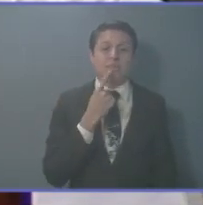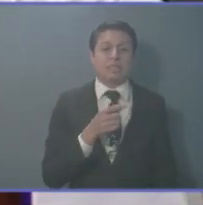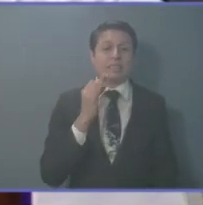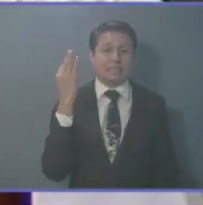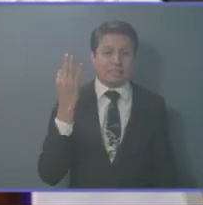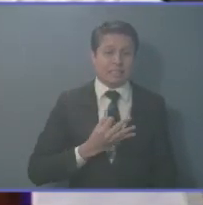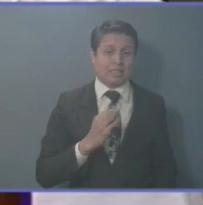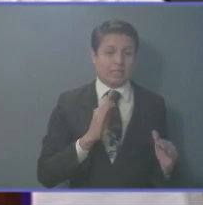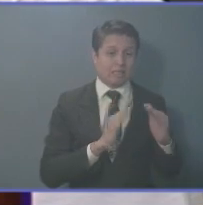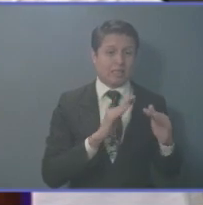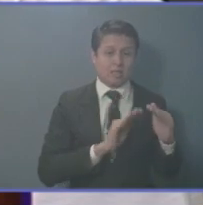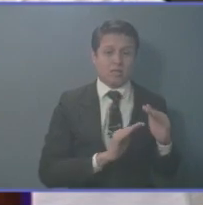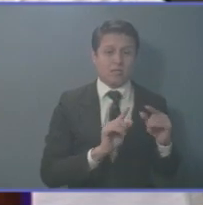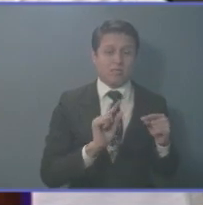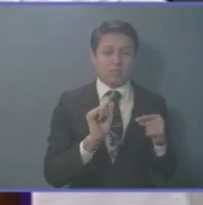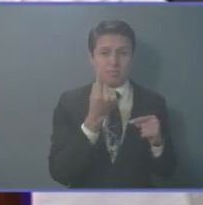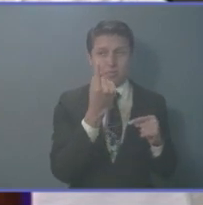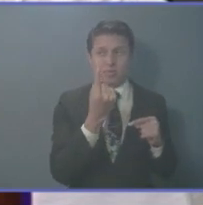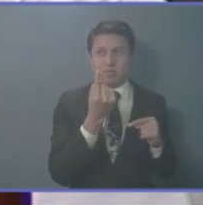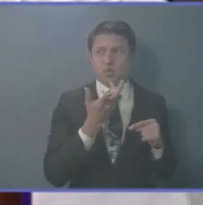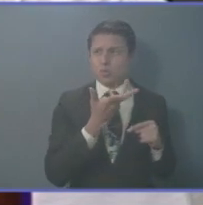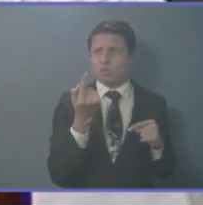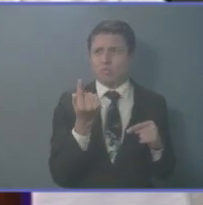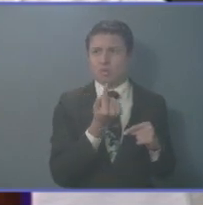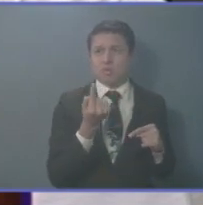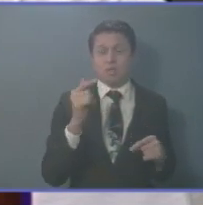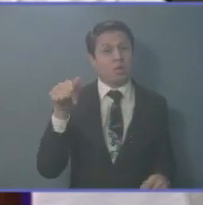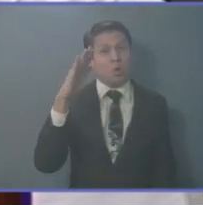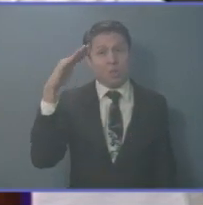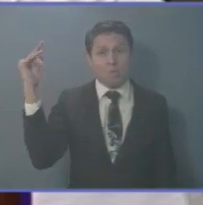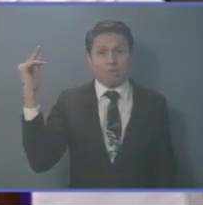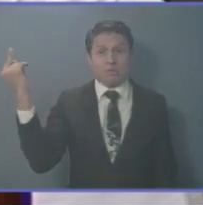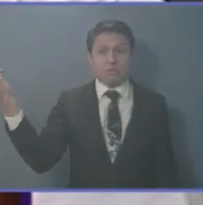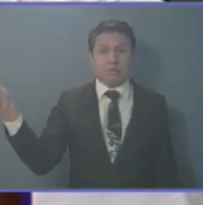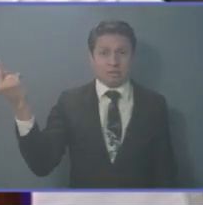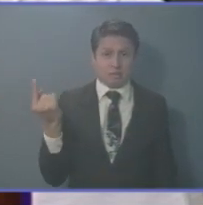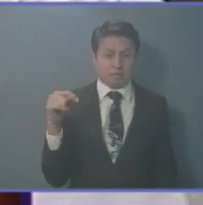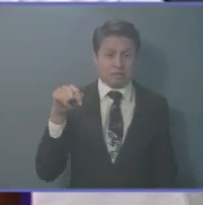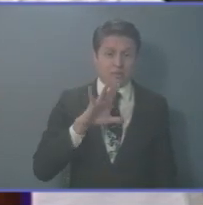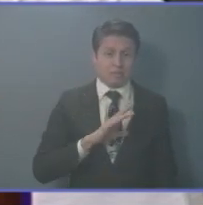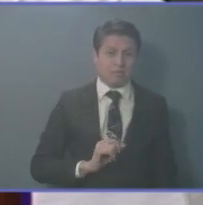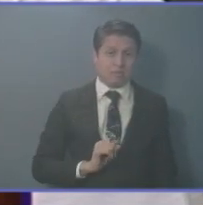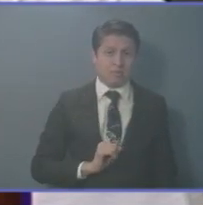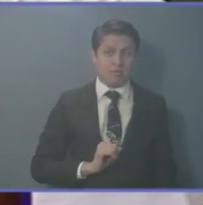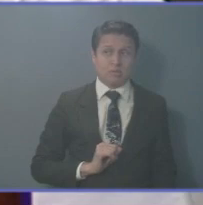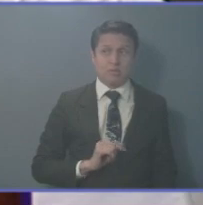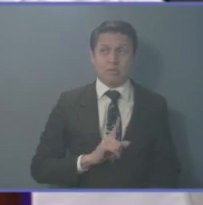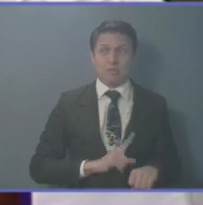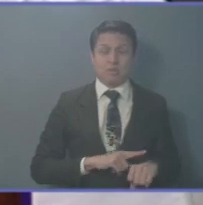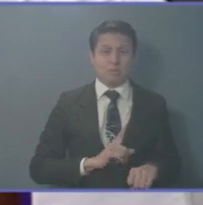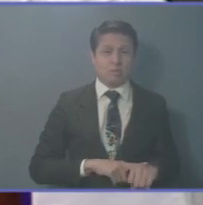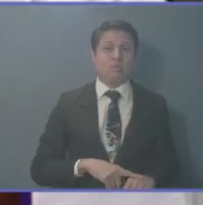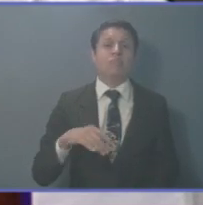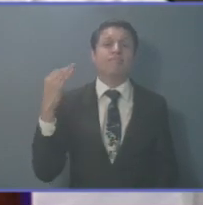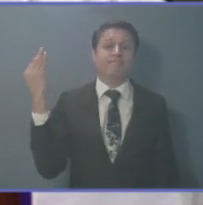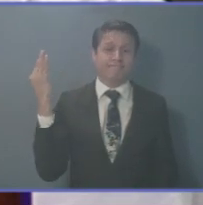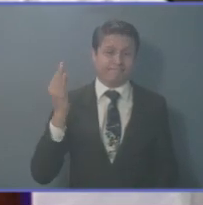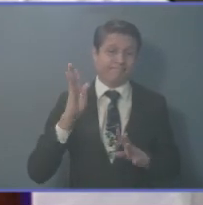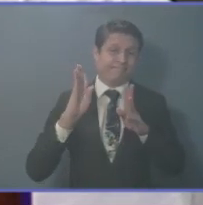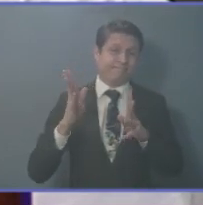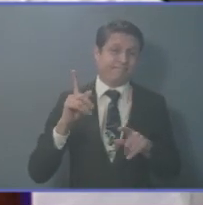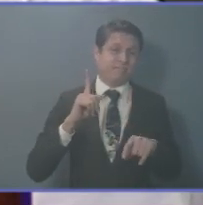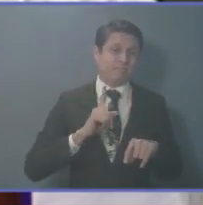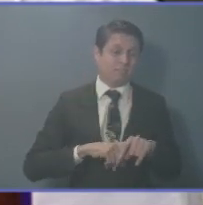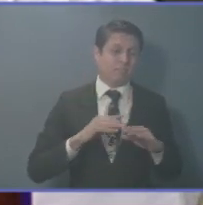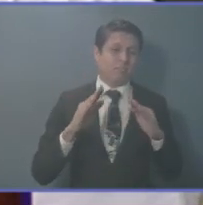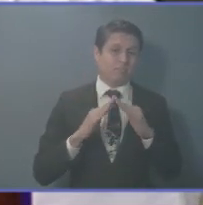a cuarentena toda persona proveniente del extranjero que ingrese al país mientras dure la emergencia sanitaria nacional dictada por la autoridad de